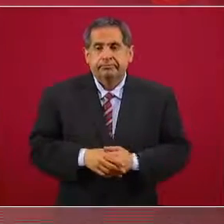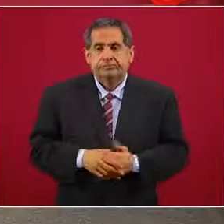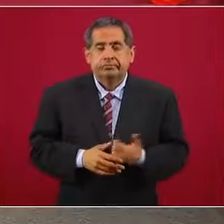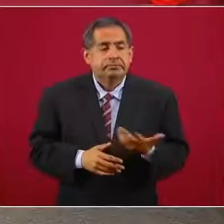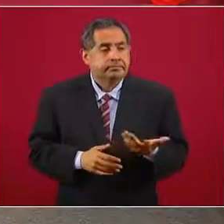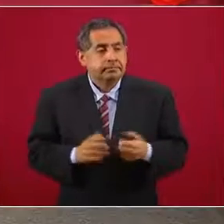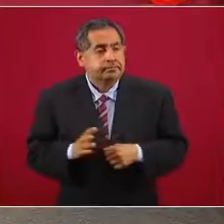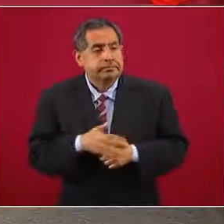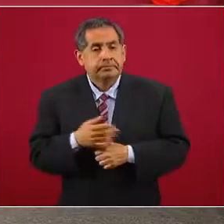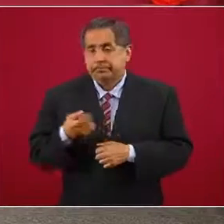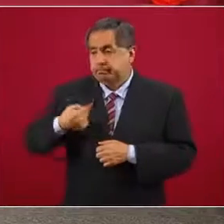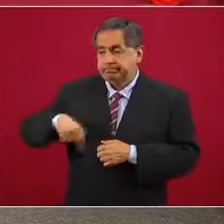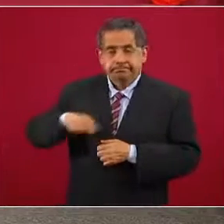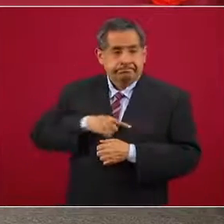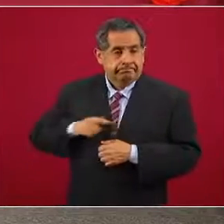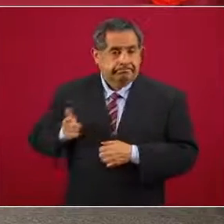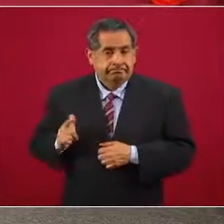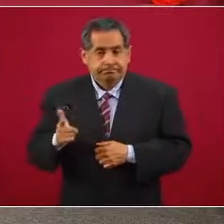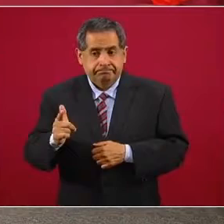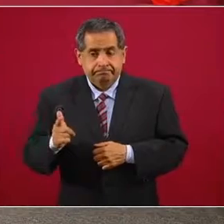porque nosotros